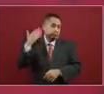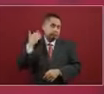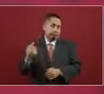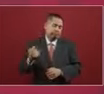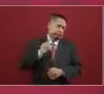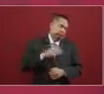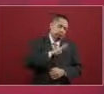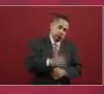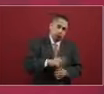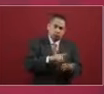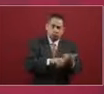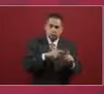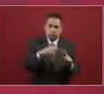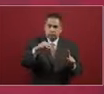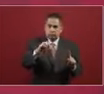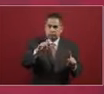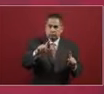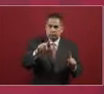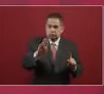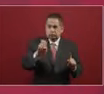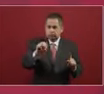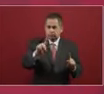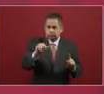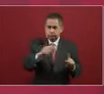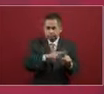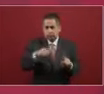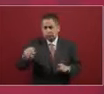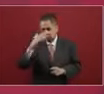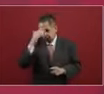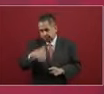pues como ustedes saben,